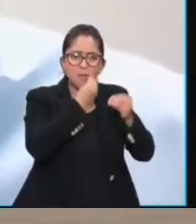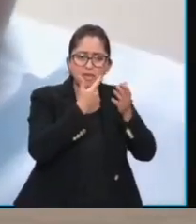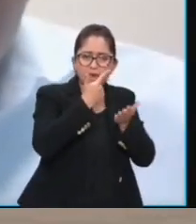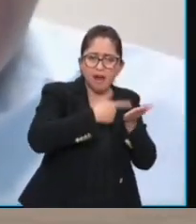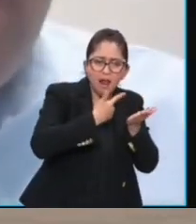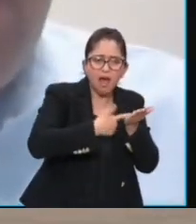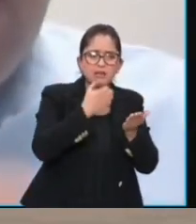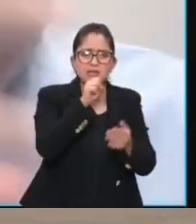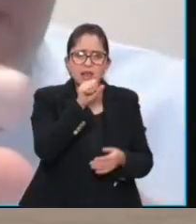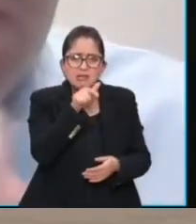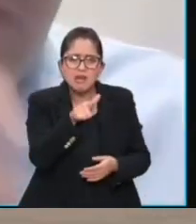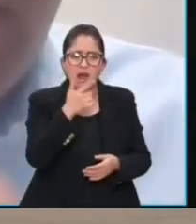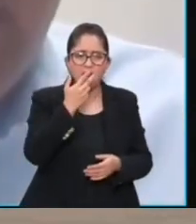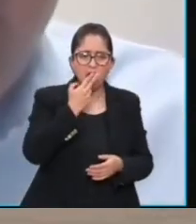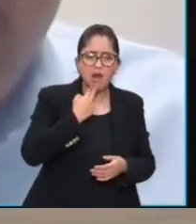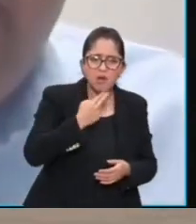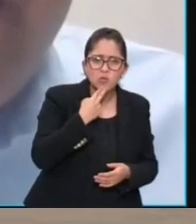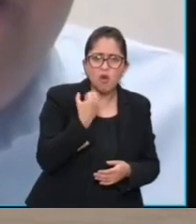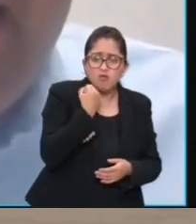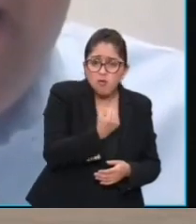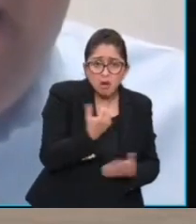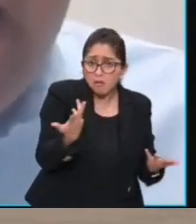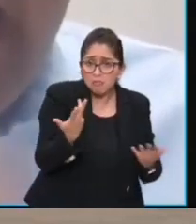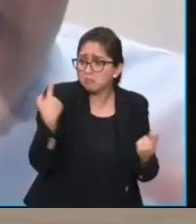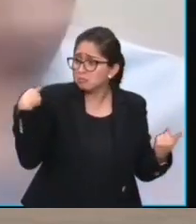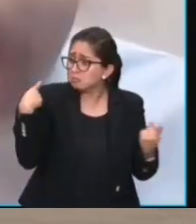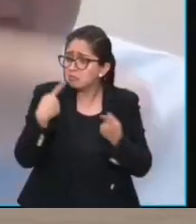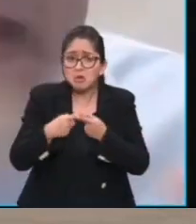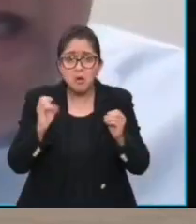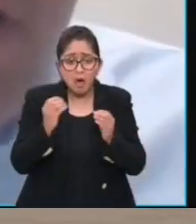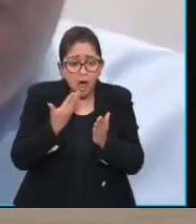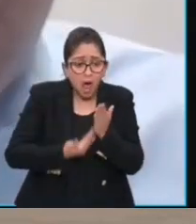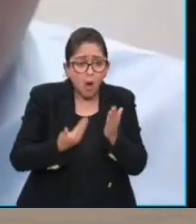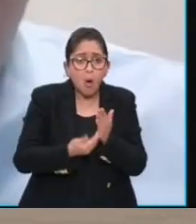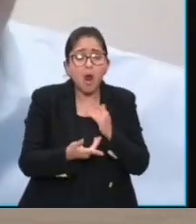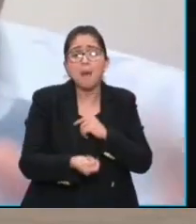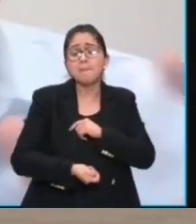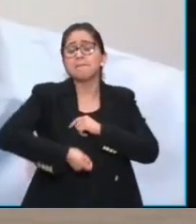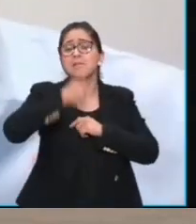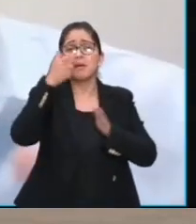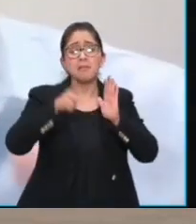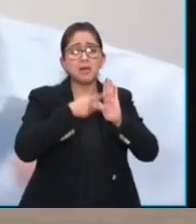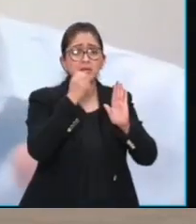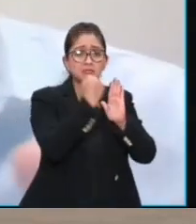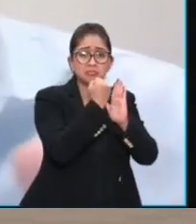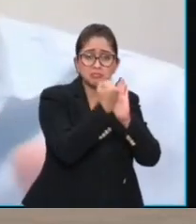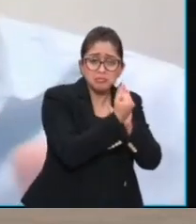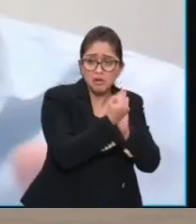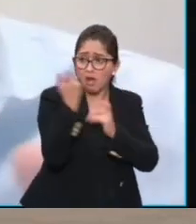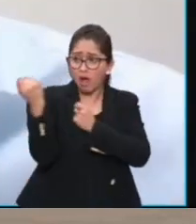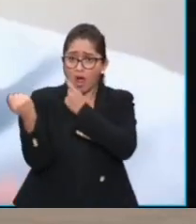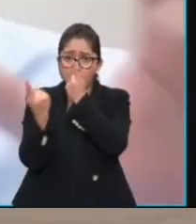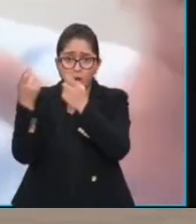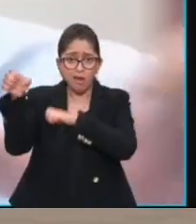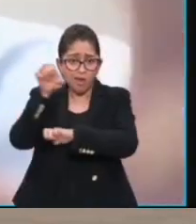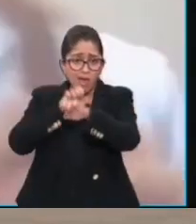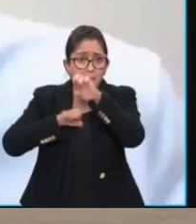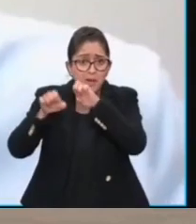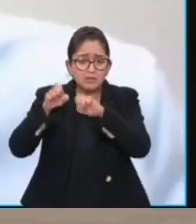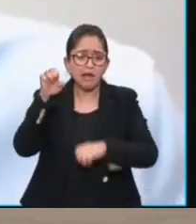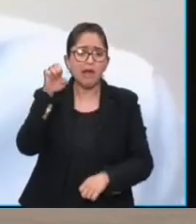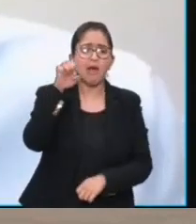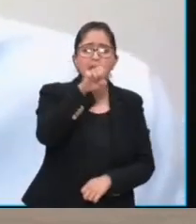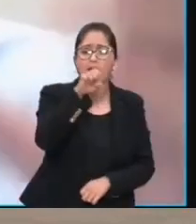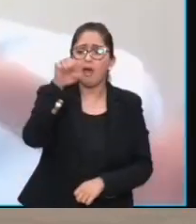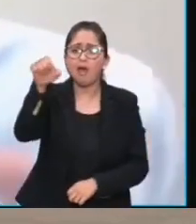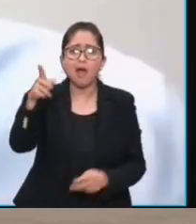PAN del pasado con empresas engañaban a los consumidores sobre estos productos que ahora vemos